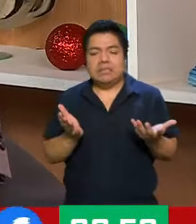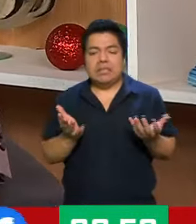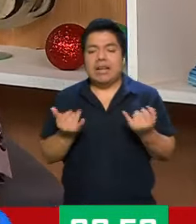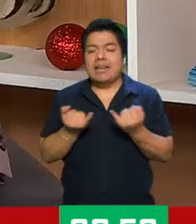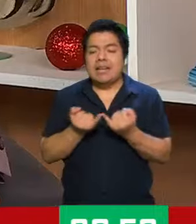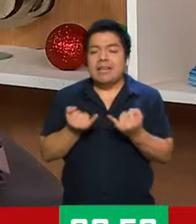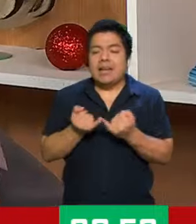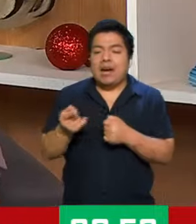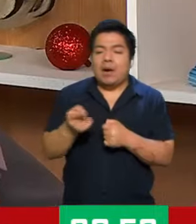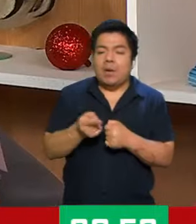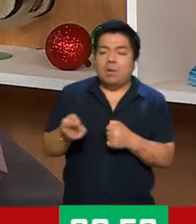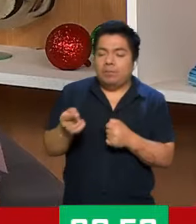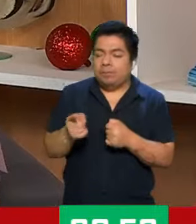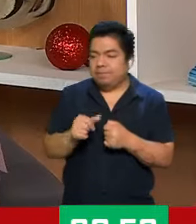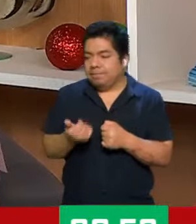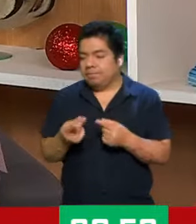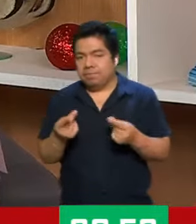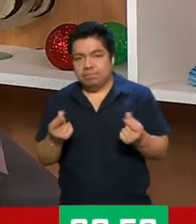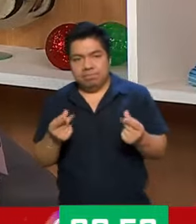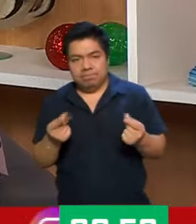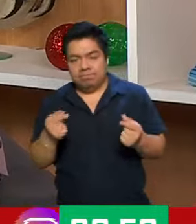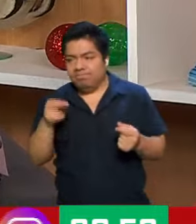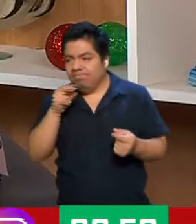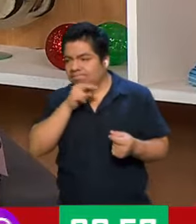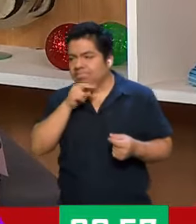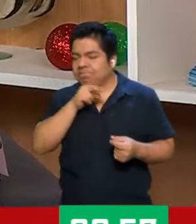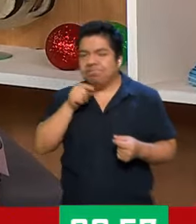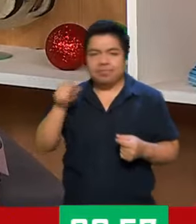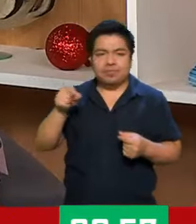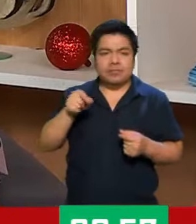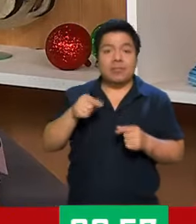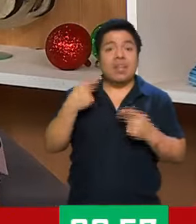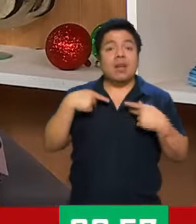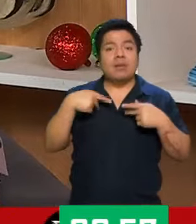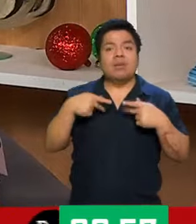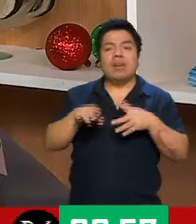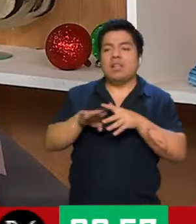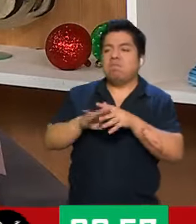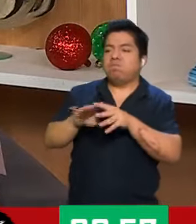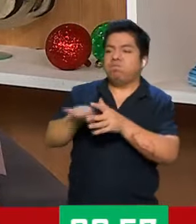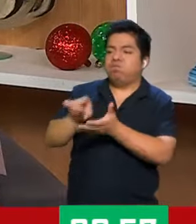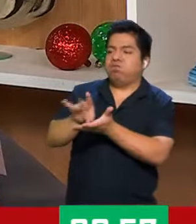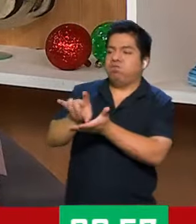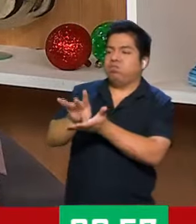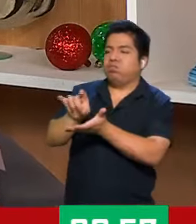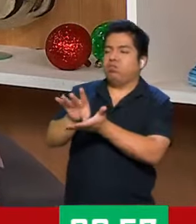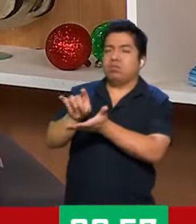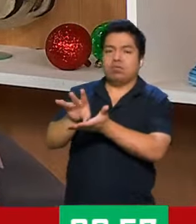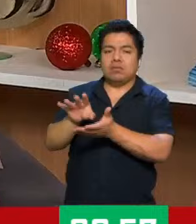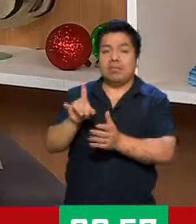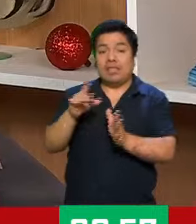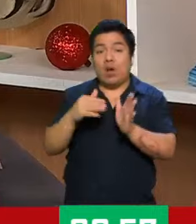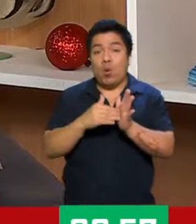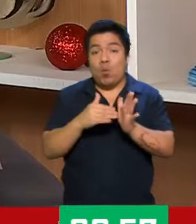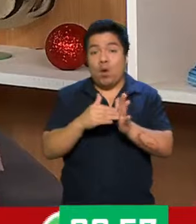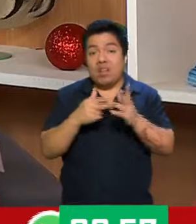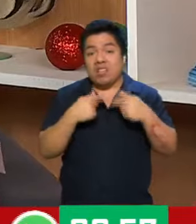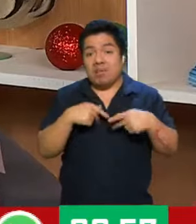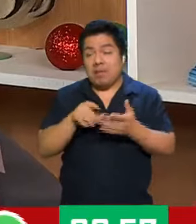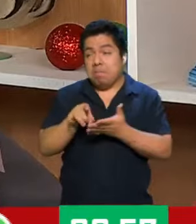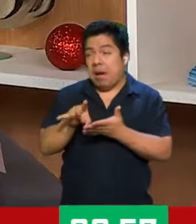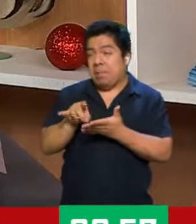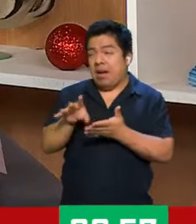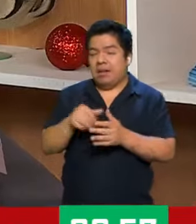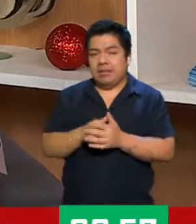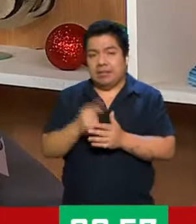también una inmediata deportación masiva de más de 1 millón de personas. Este